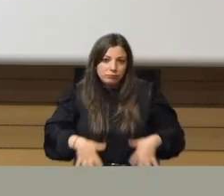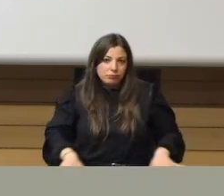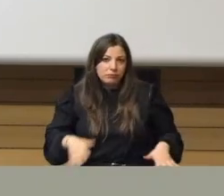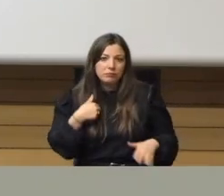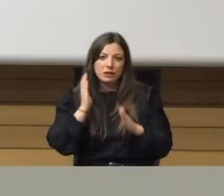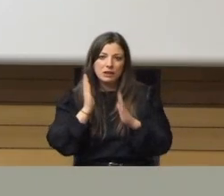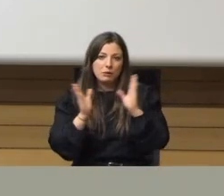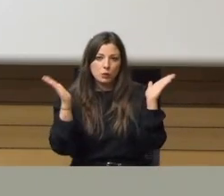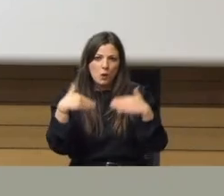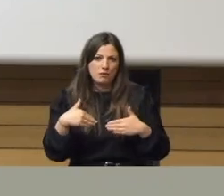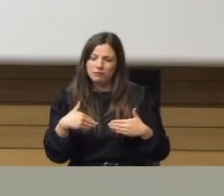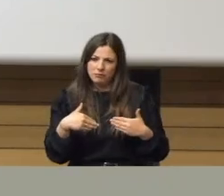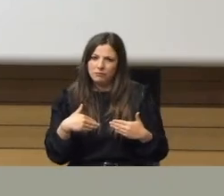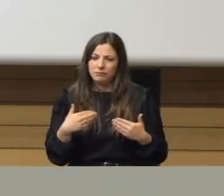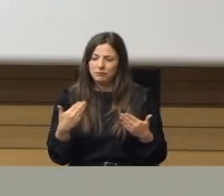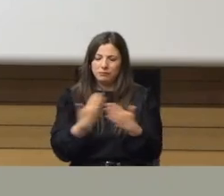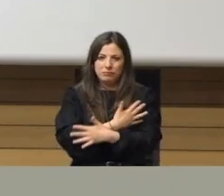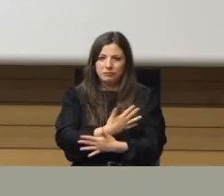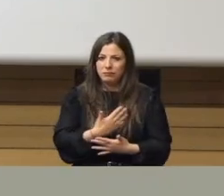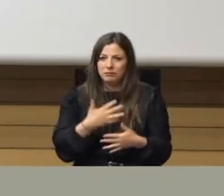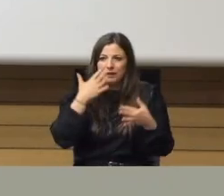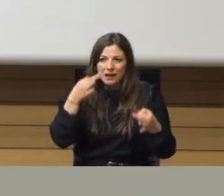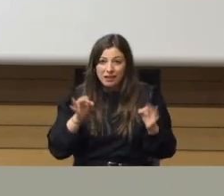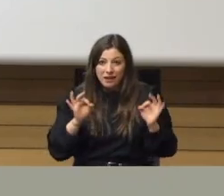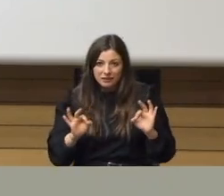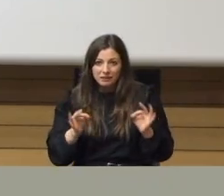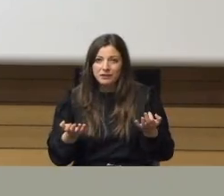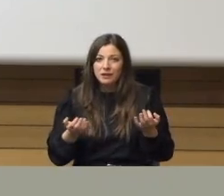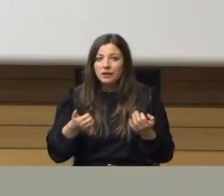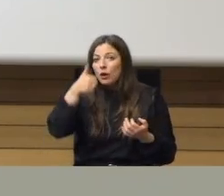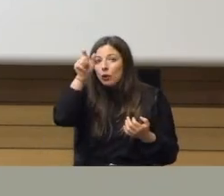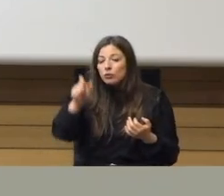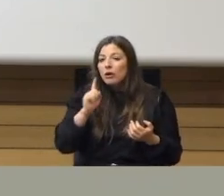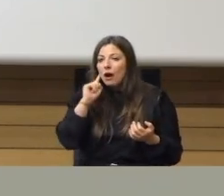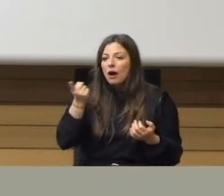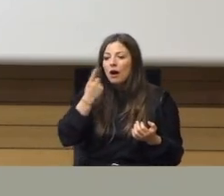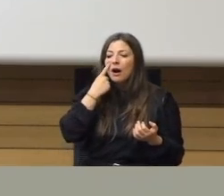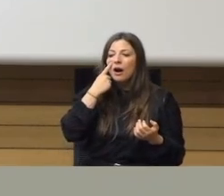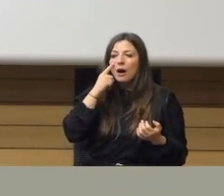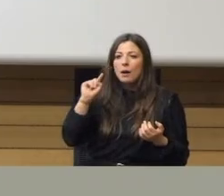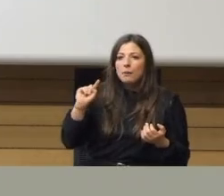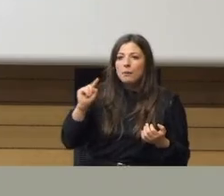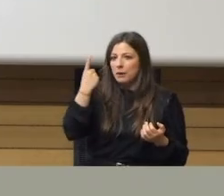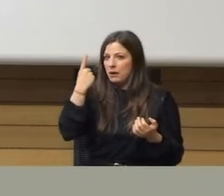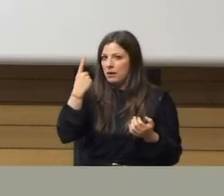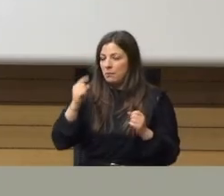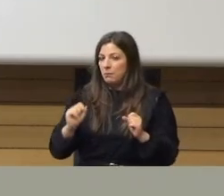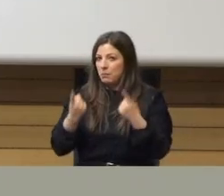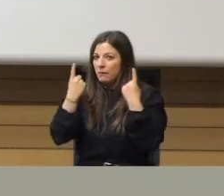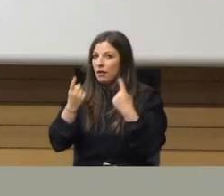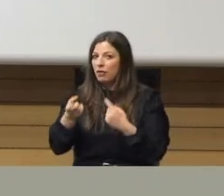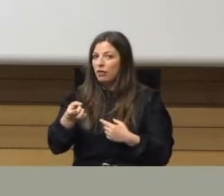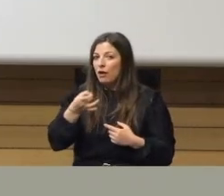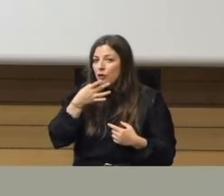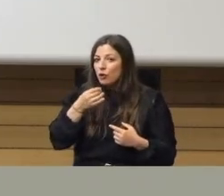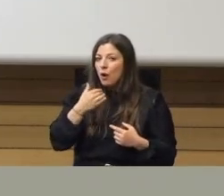Esa es nuestra realidad. Un chico que se le detecta en un primer consumo, en una intoxicación alcohólica, en una